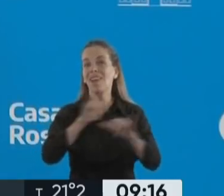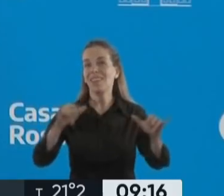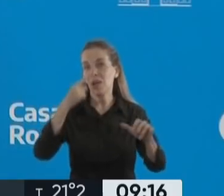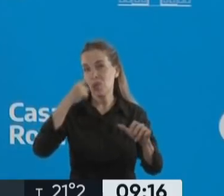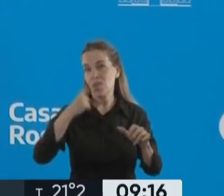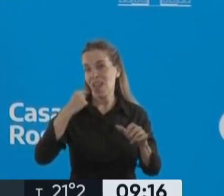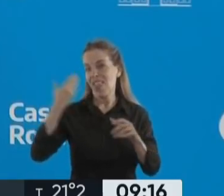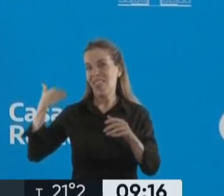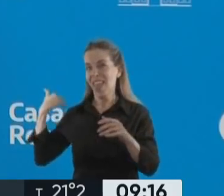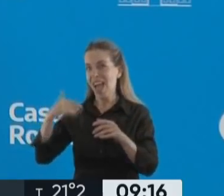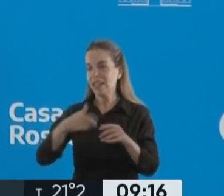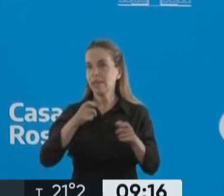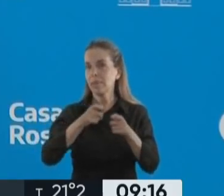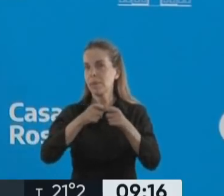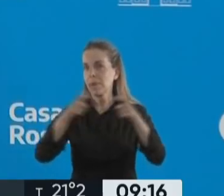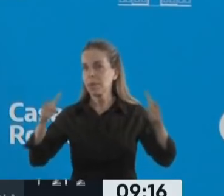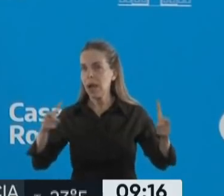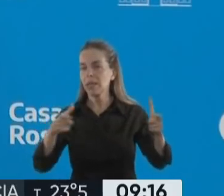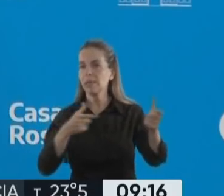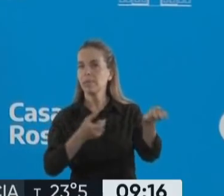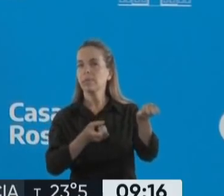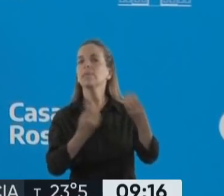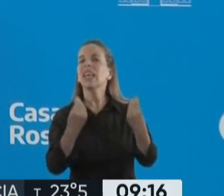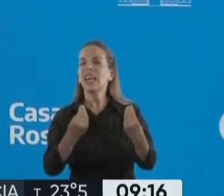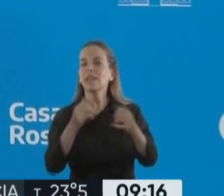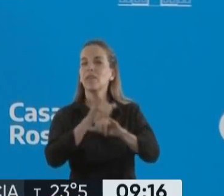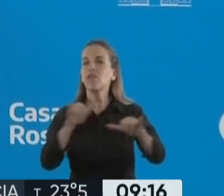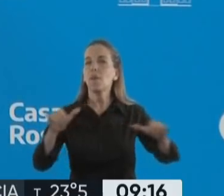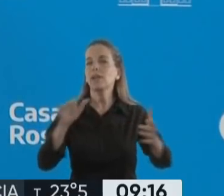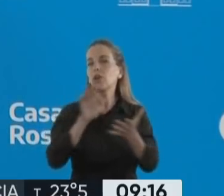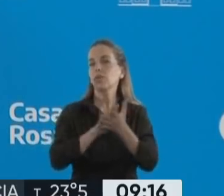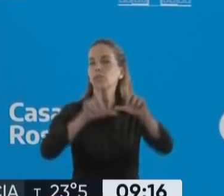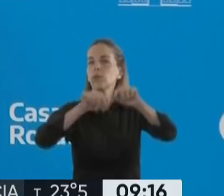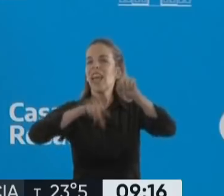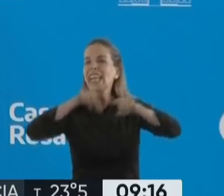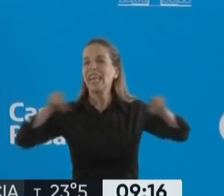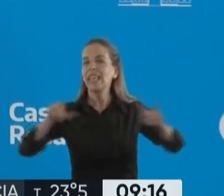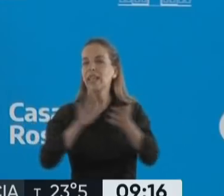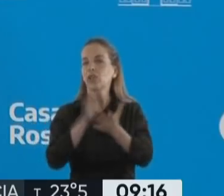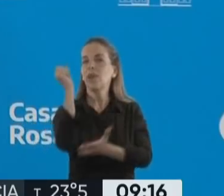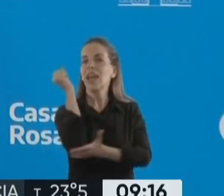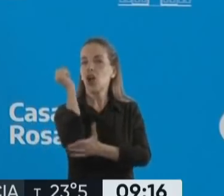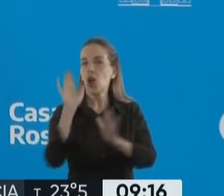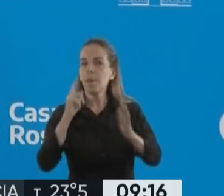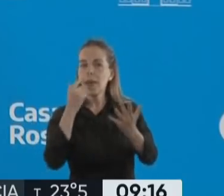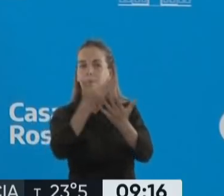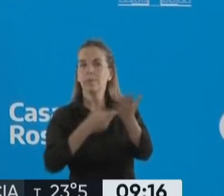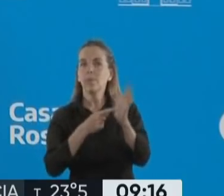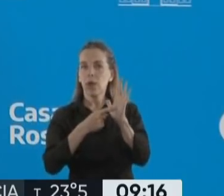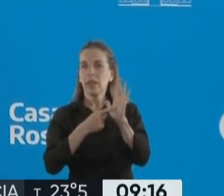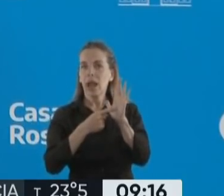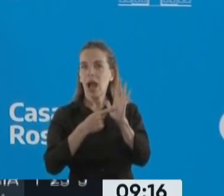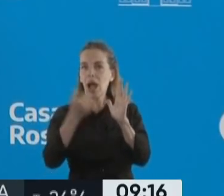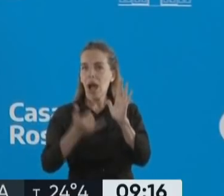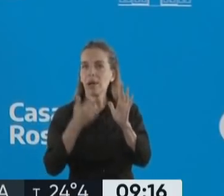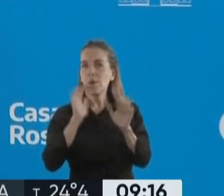estamos recibiendo cada vez más y cada vez con más asiduidad datos económicos que nos muestran que estamos finalmente avanzando, que hay